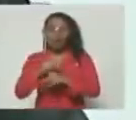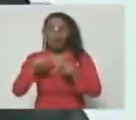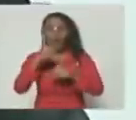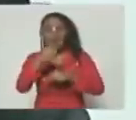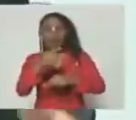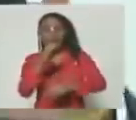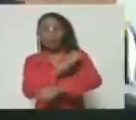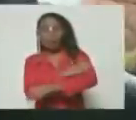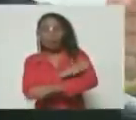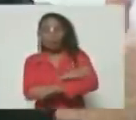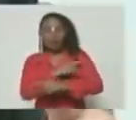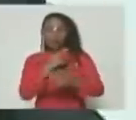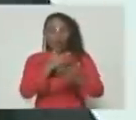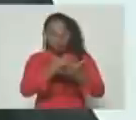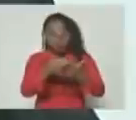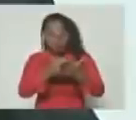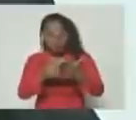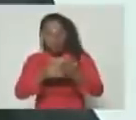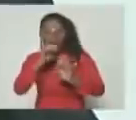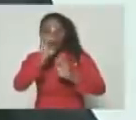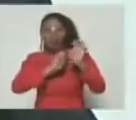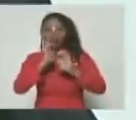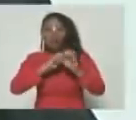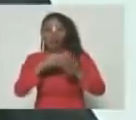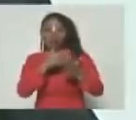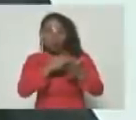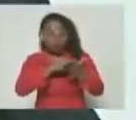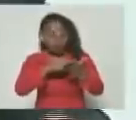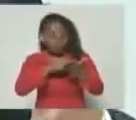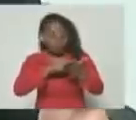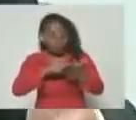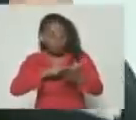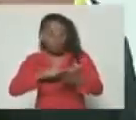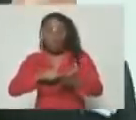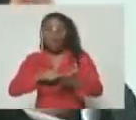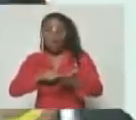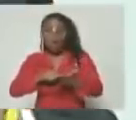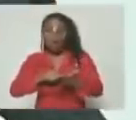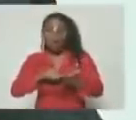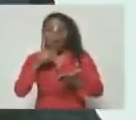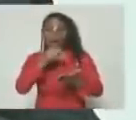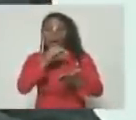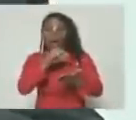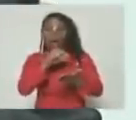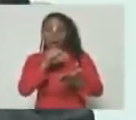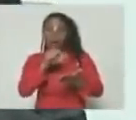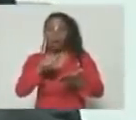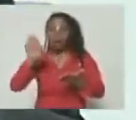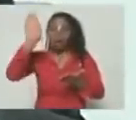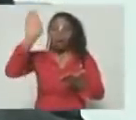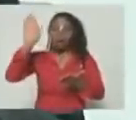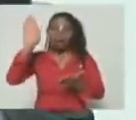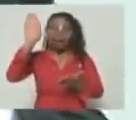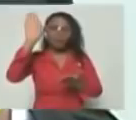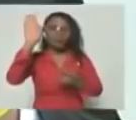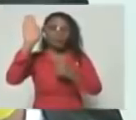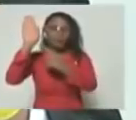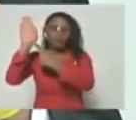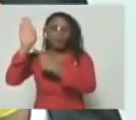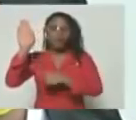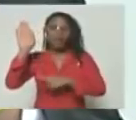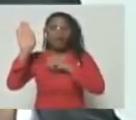oposición. Se evaluaron las credenciales y allí se les juramentó. Y ahí está ese